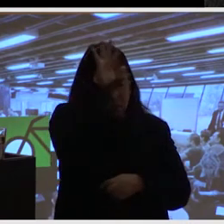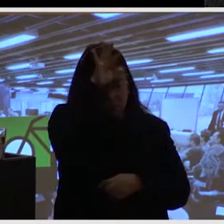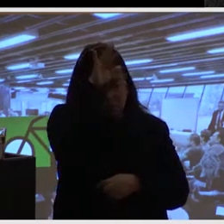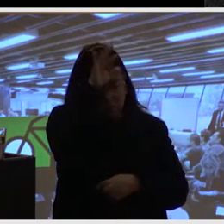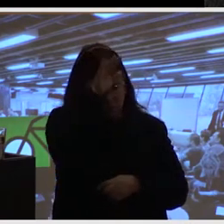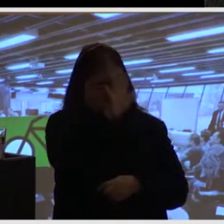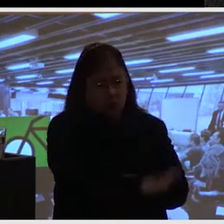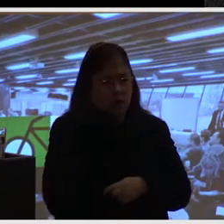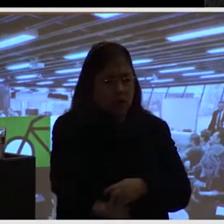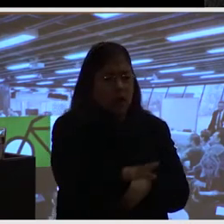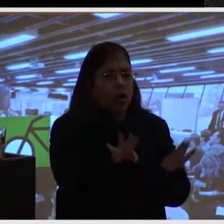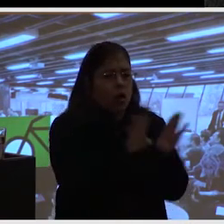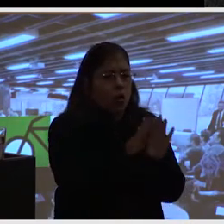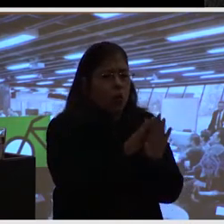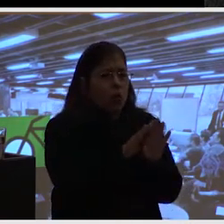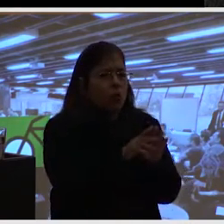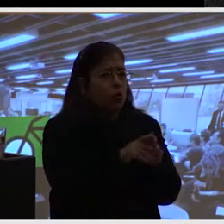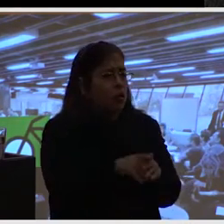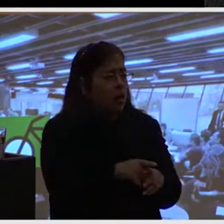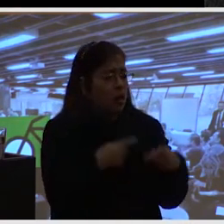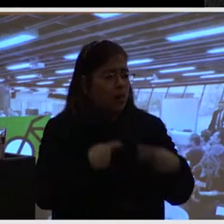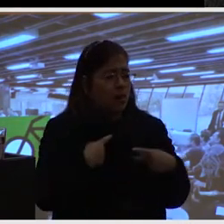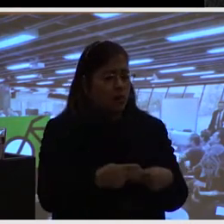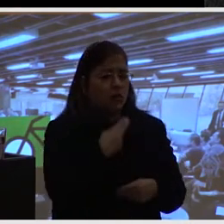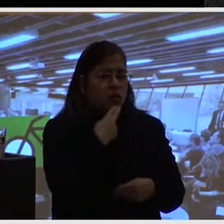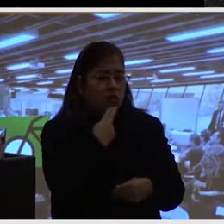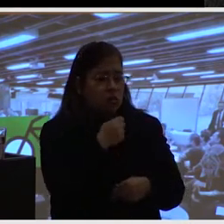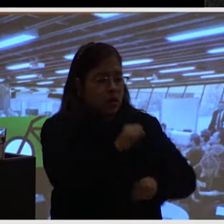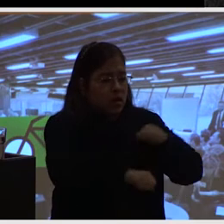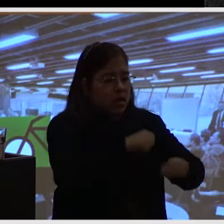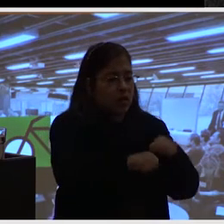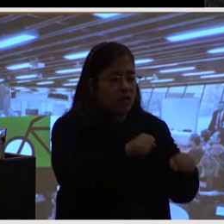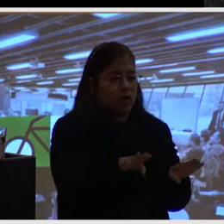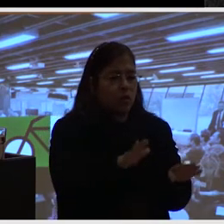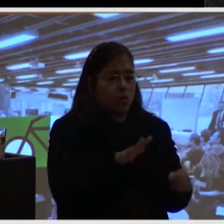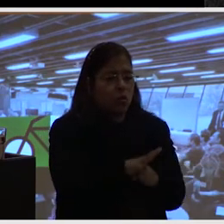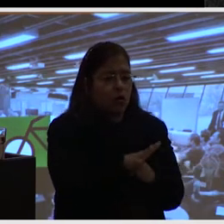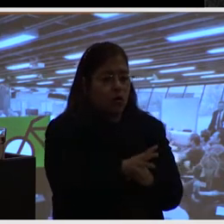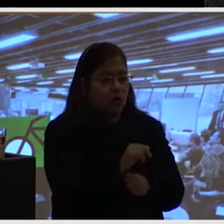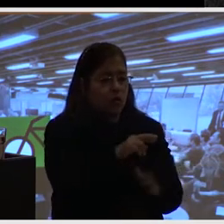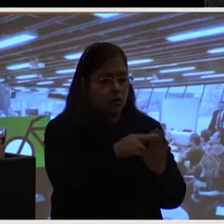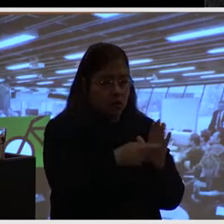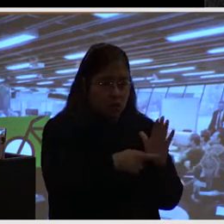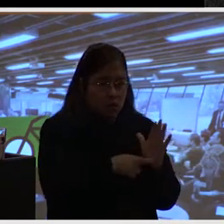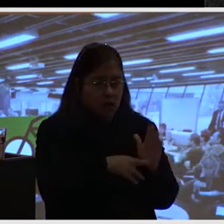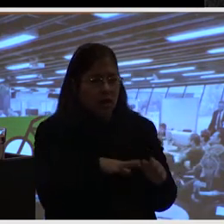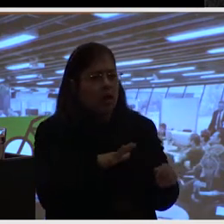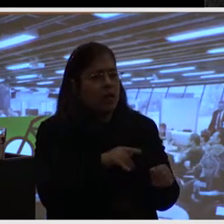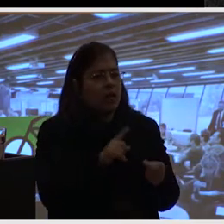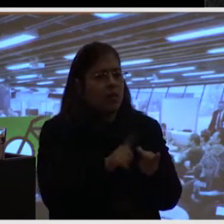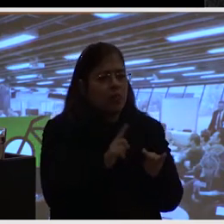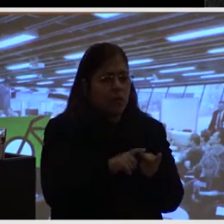de movilidad en bicicleta para el área metropolitana de monterrey que es una política pública completa que propone una red de ciclovías